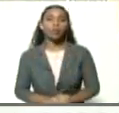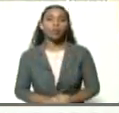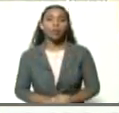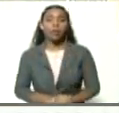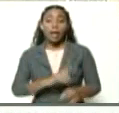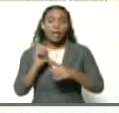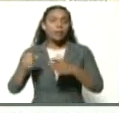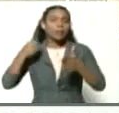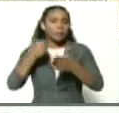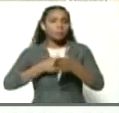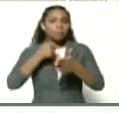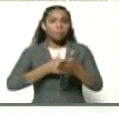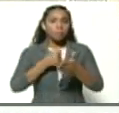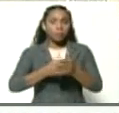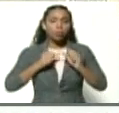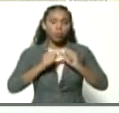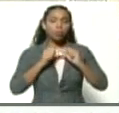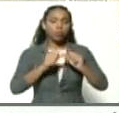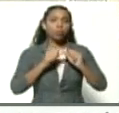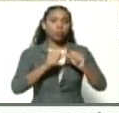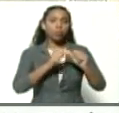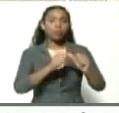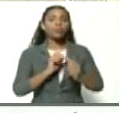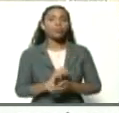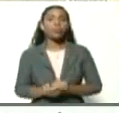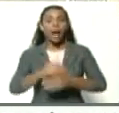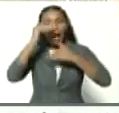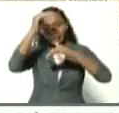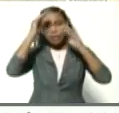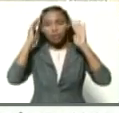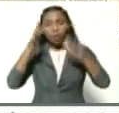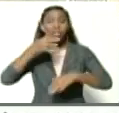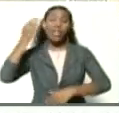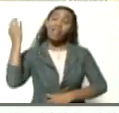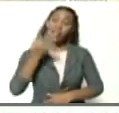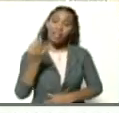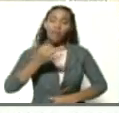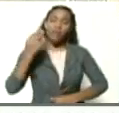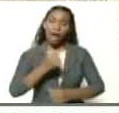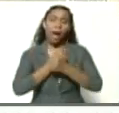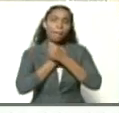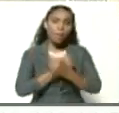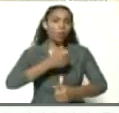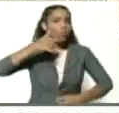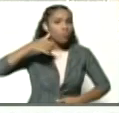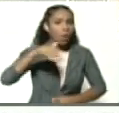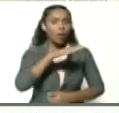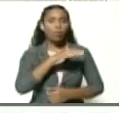en esta lucha permanente por atender de verdad, verdad, con amor a nuestro pueblo.